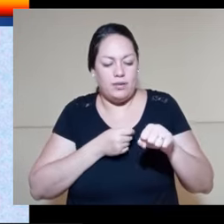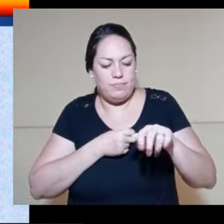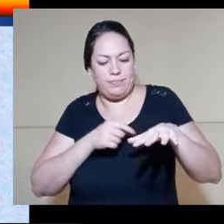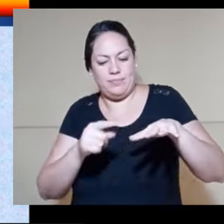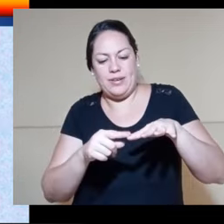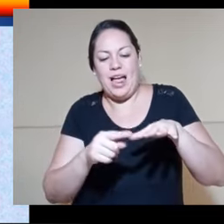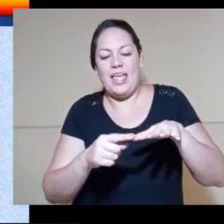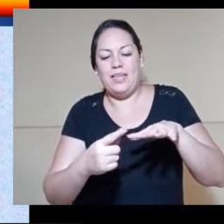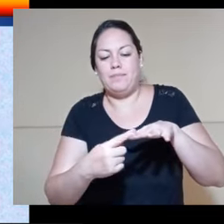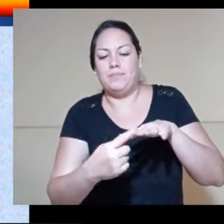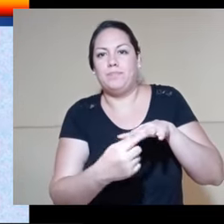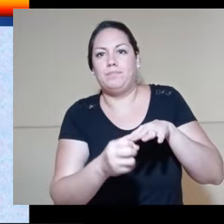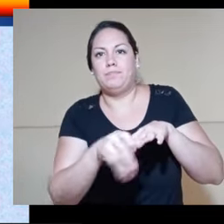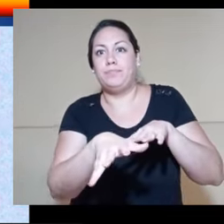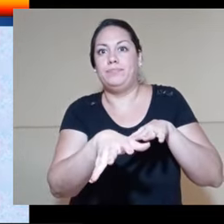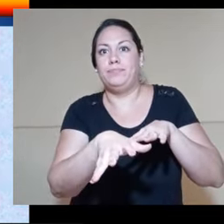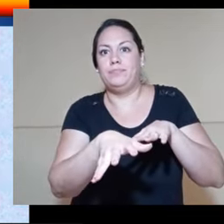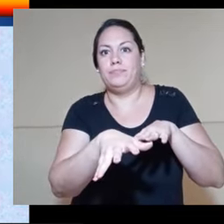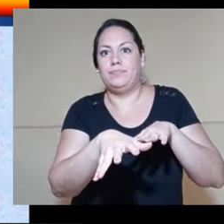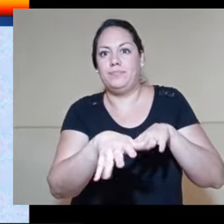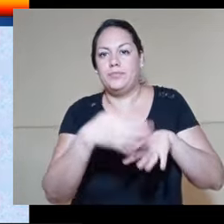sinápticos. ¿Me siguen?